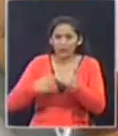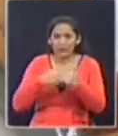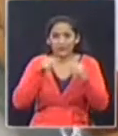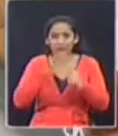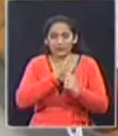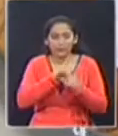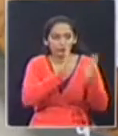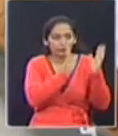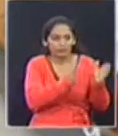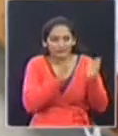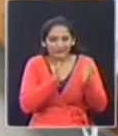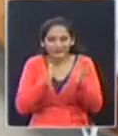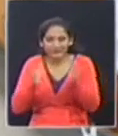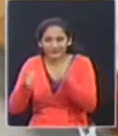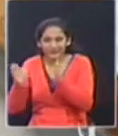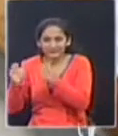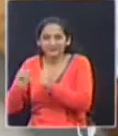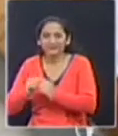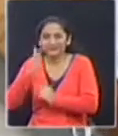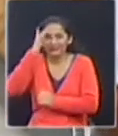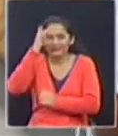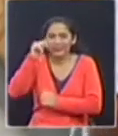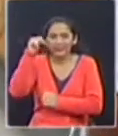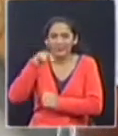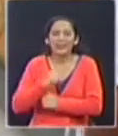en el Centro de Convenciones, todo esto en homenaje a los